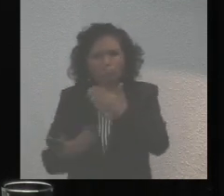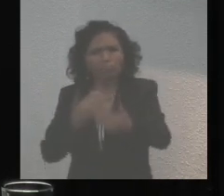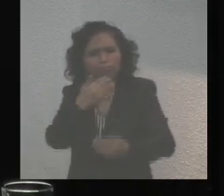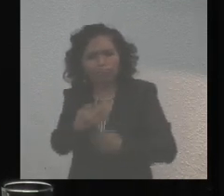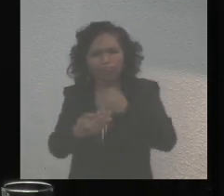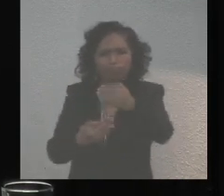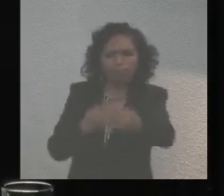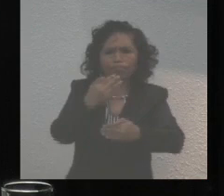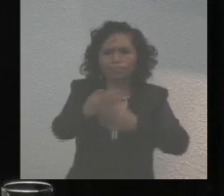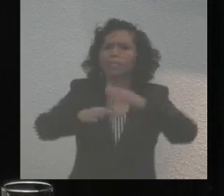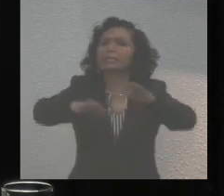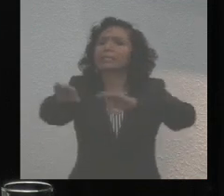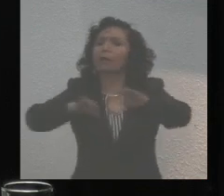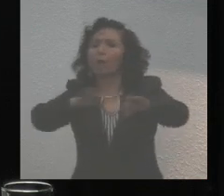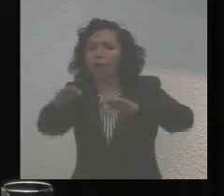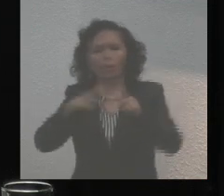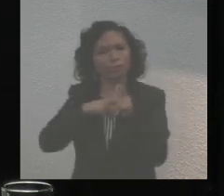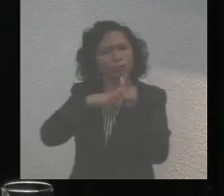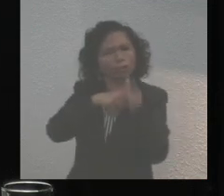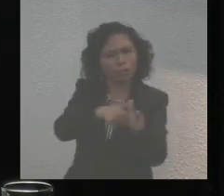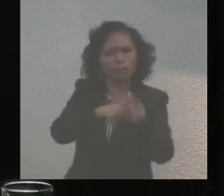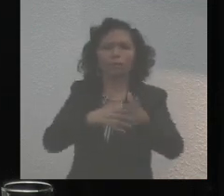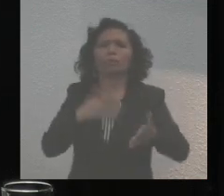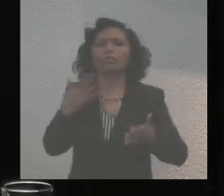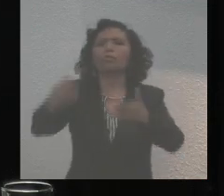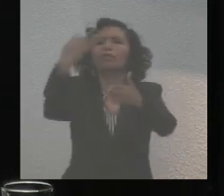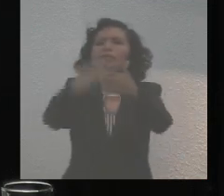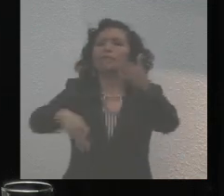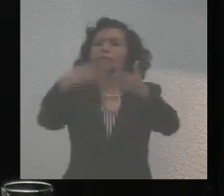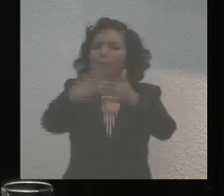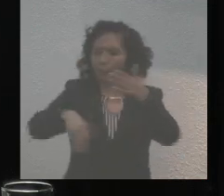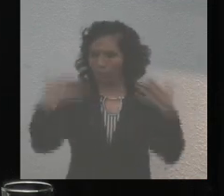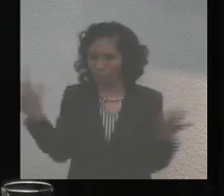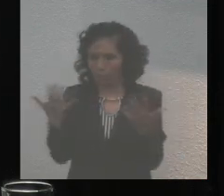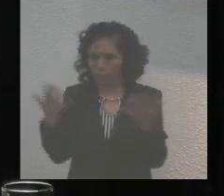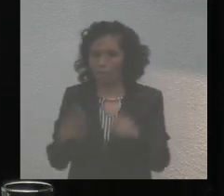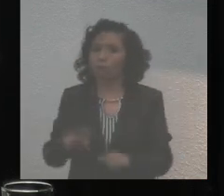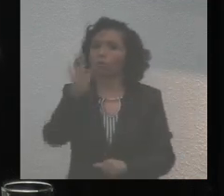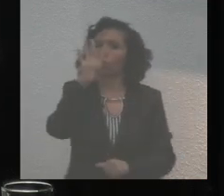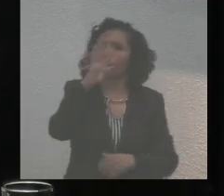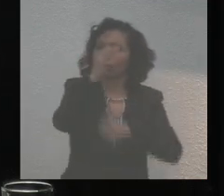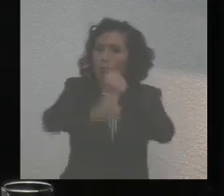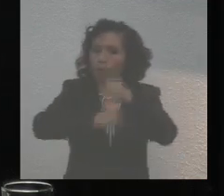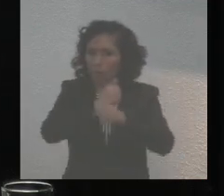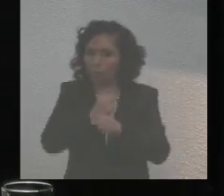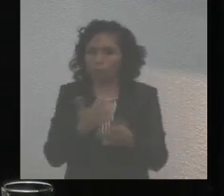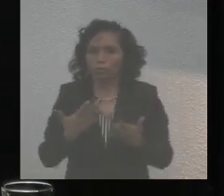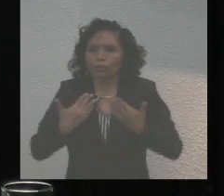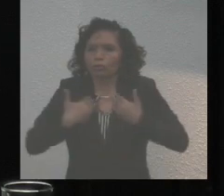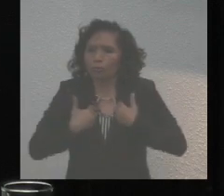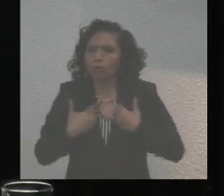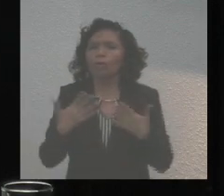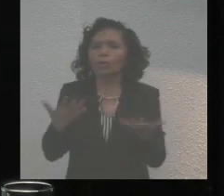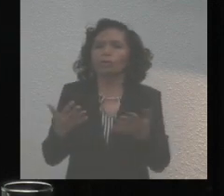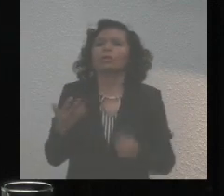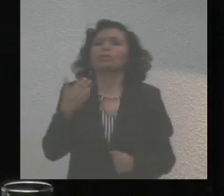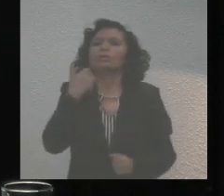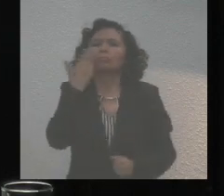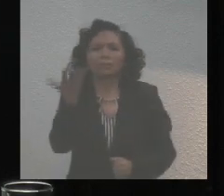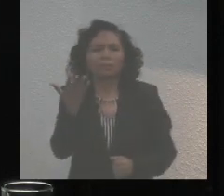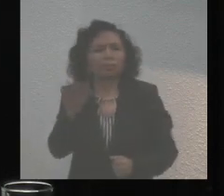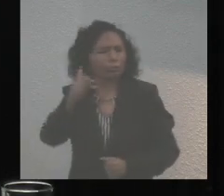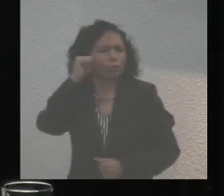continuar trabajando entre todas y todos por lo que nos falta hacer en los próximos 4 años. Mi vocación es y será por